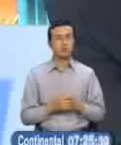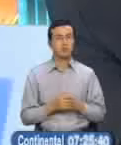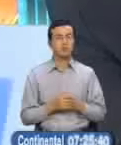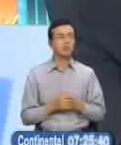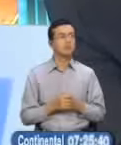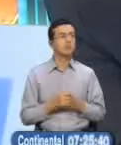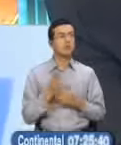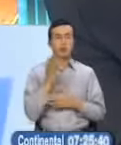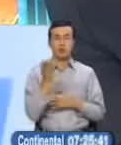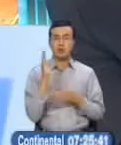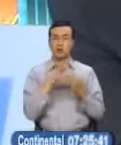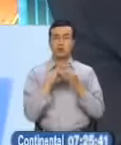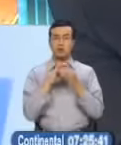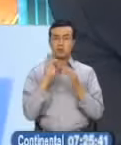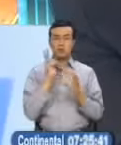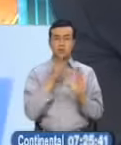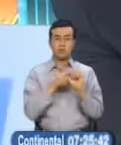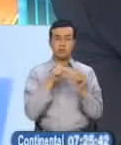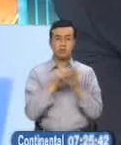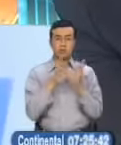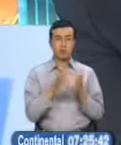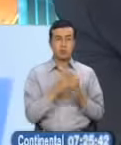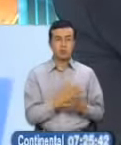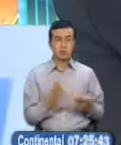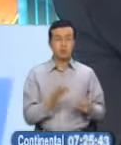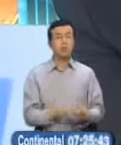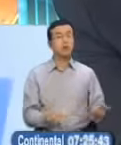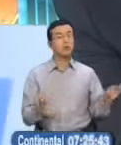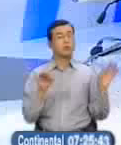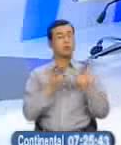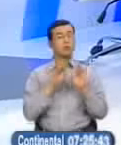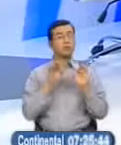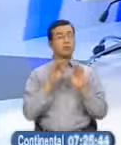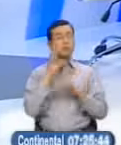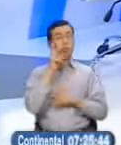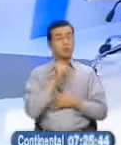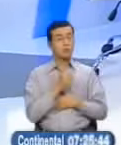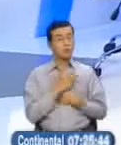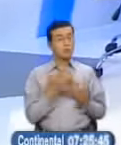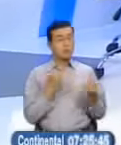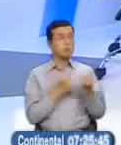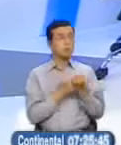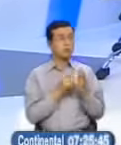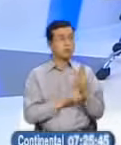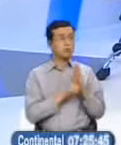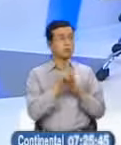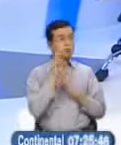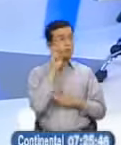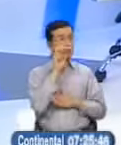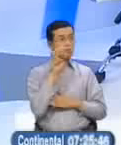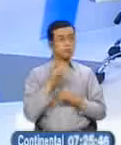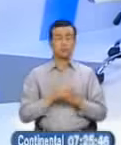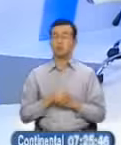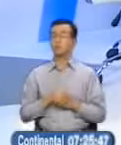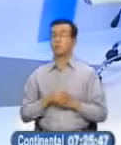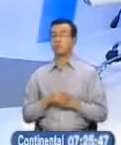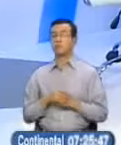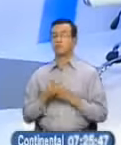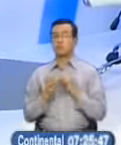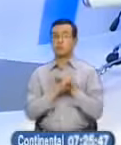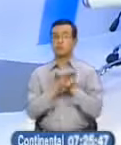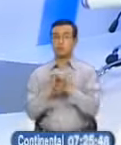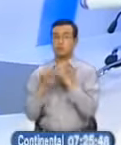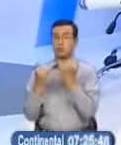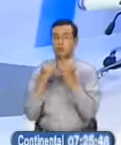hay una articulación de participación ciudadana aquí muy fuerte en Cuenca para poder desarrollar el turismo. De hecho, esta campaña